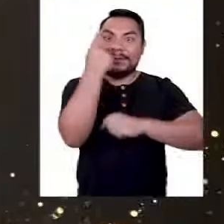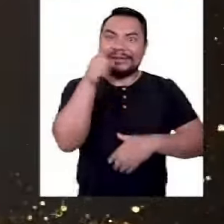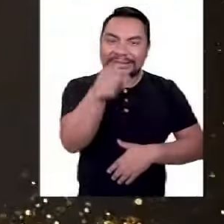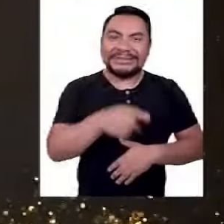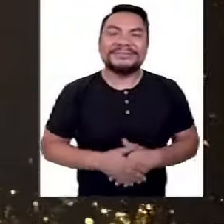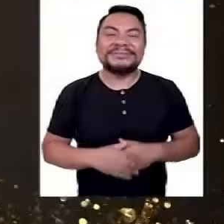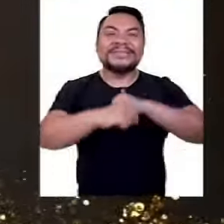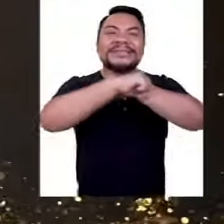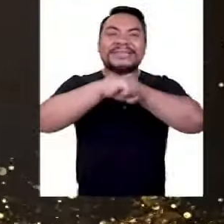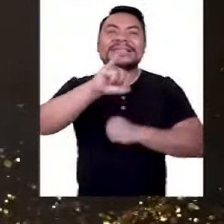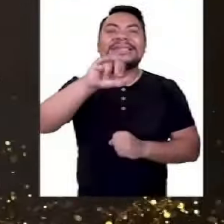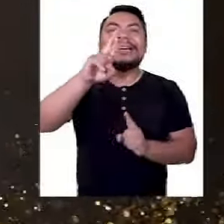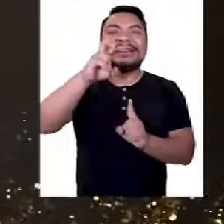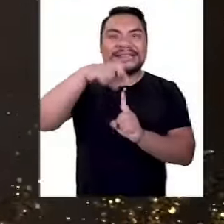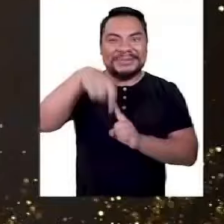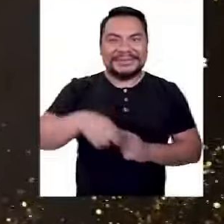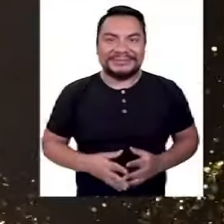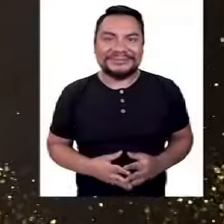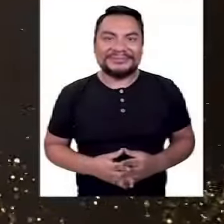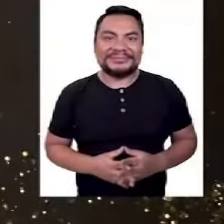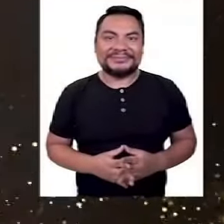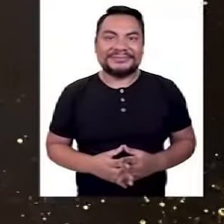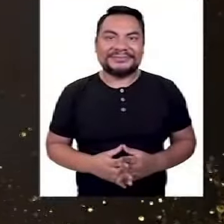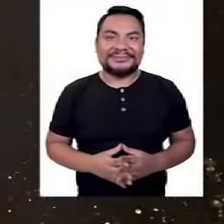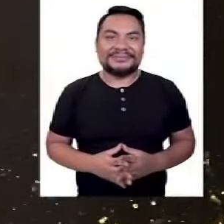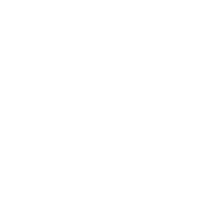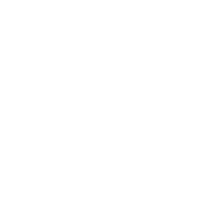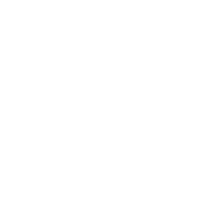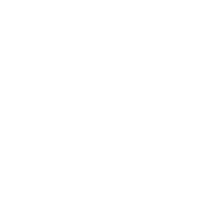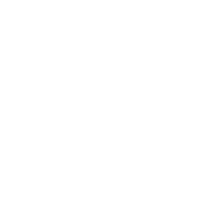cambio está en ti una campaña del